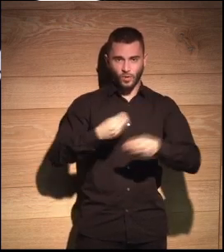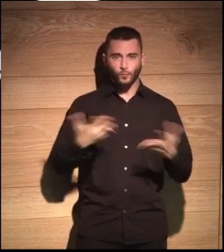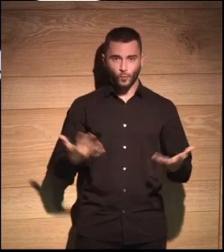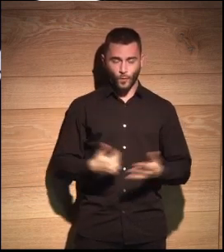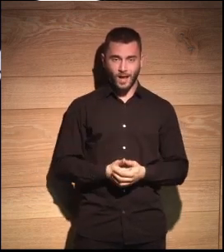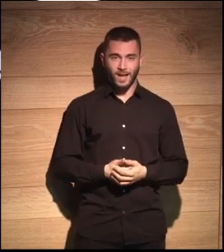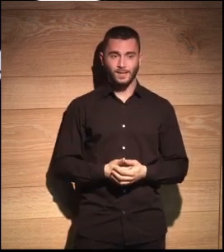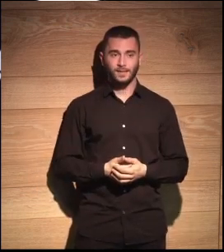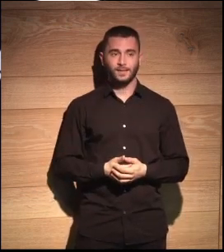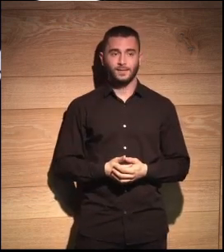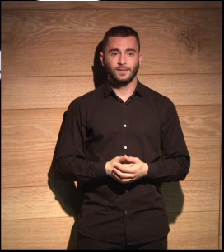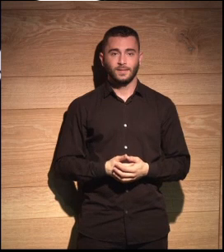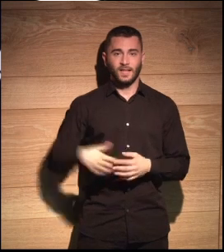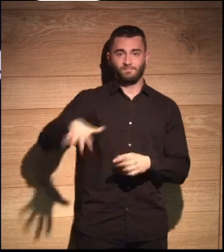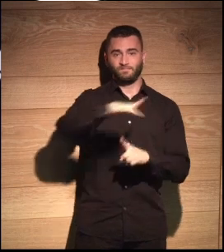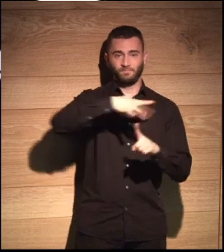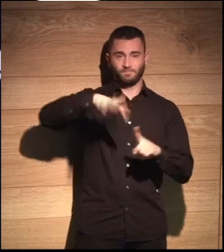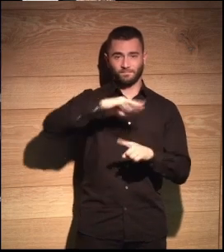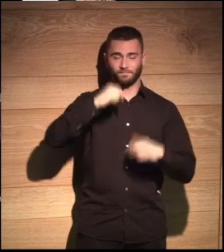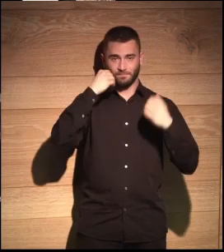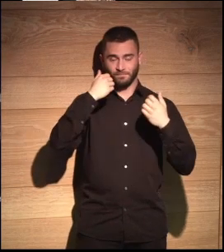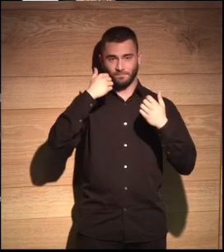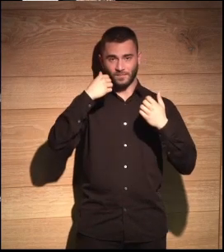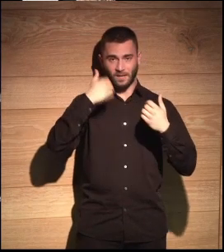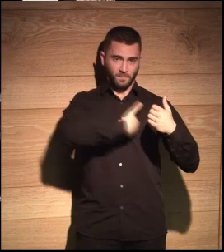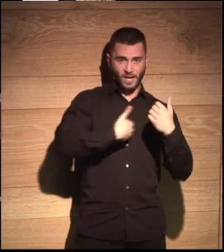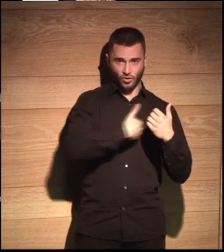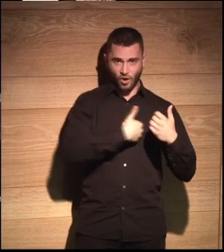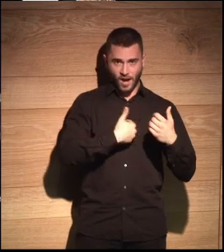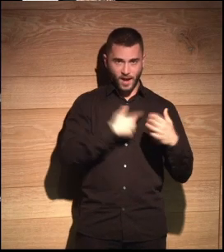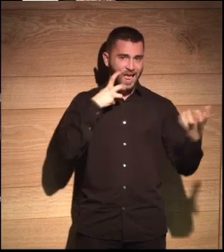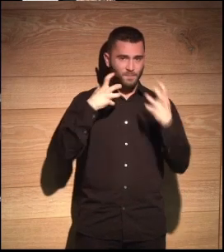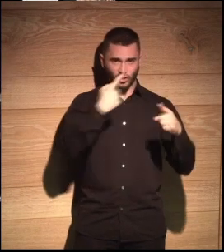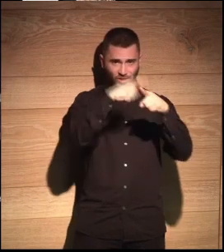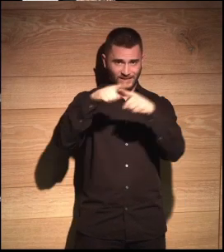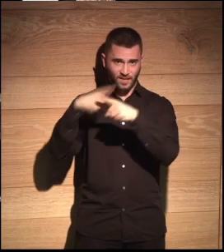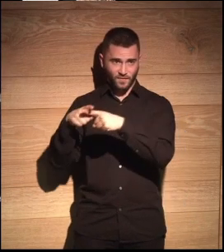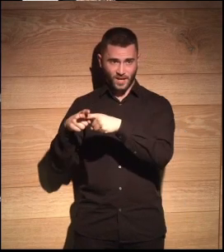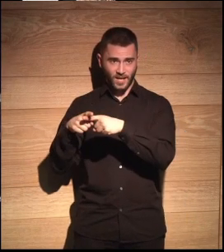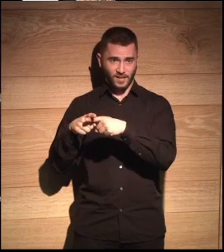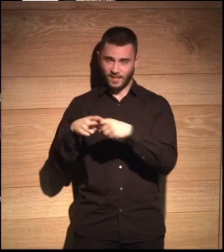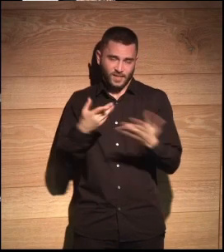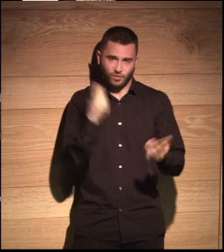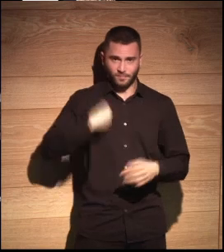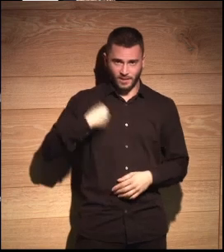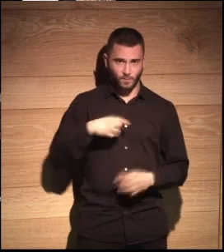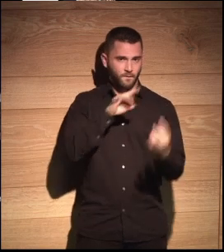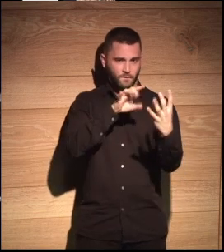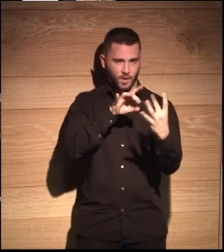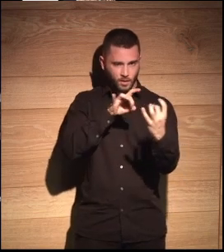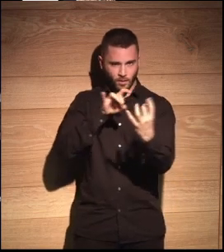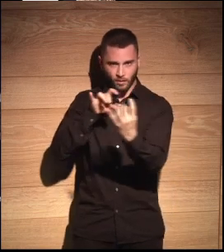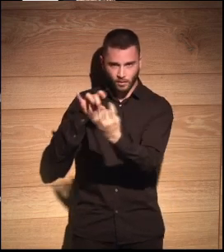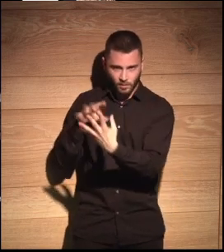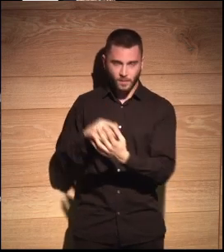el turnaround del personaje con las distintas expresiones y un poco más de lo mismo, el feedback que se va llevando, todo el